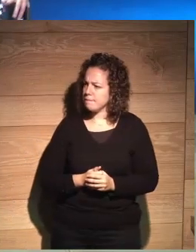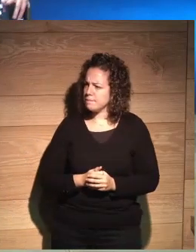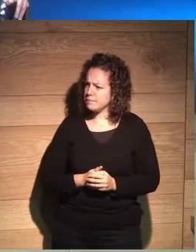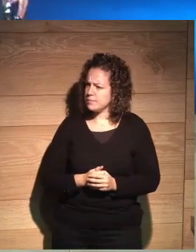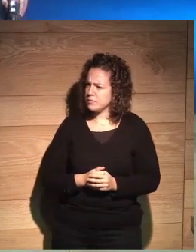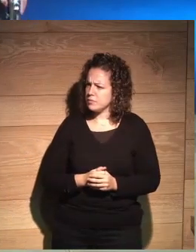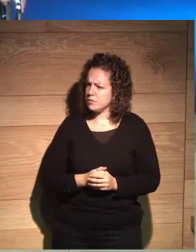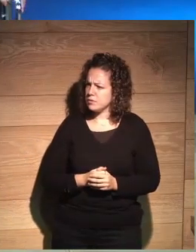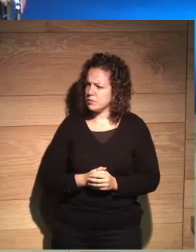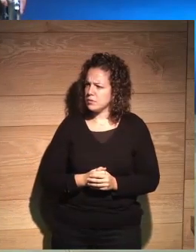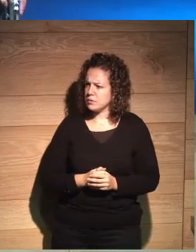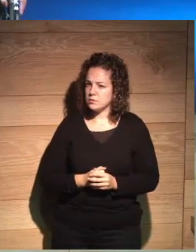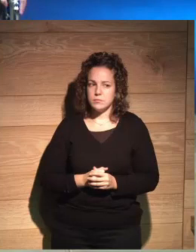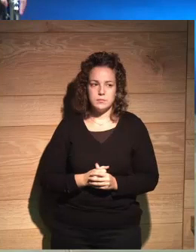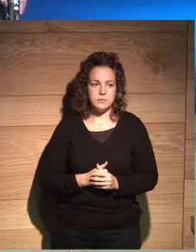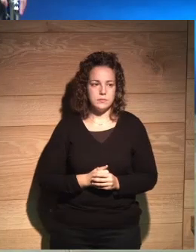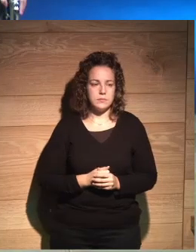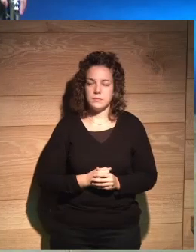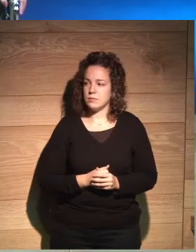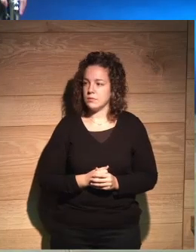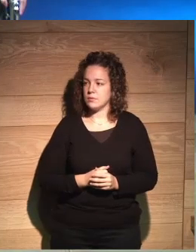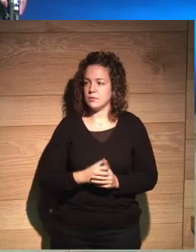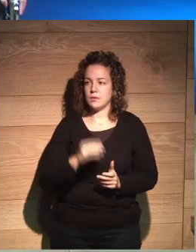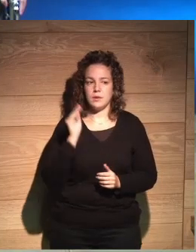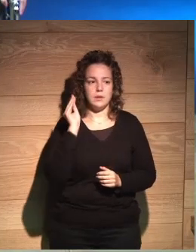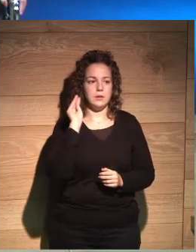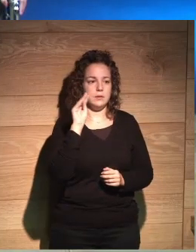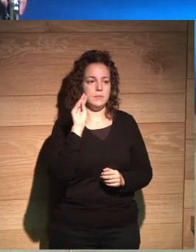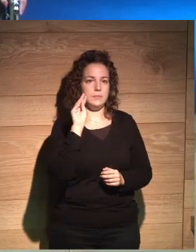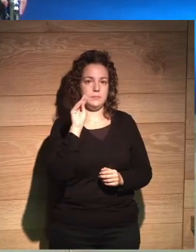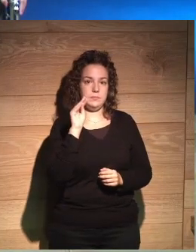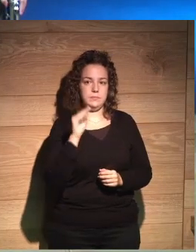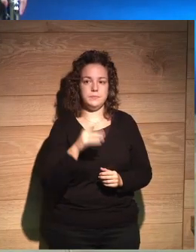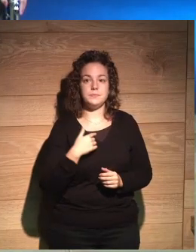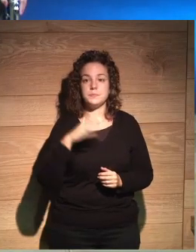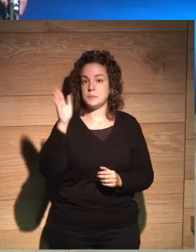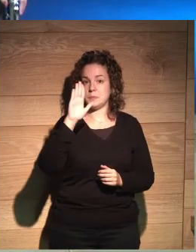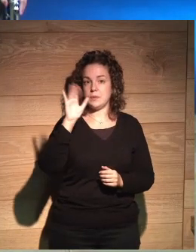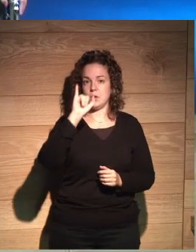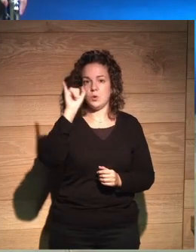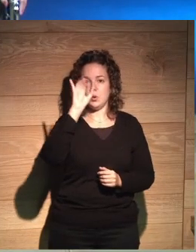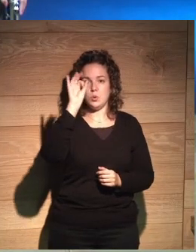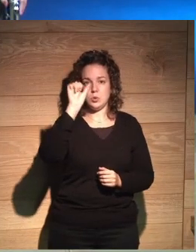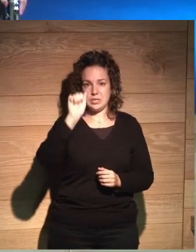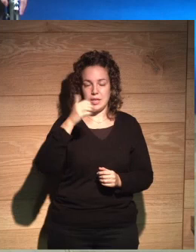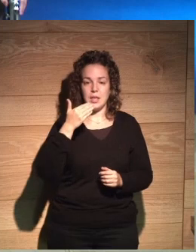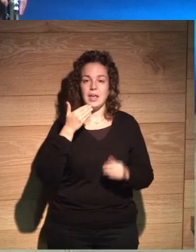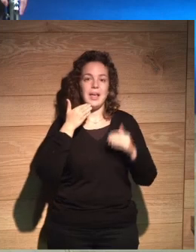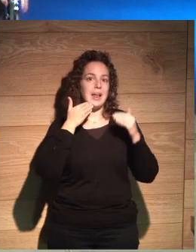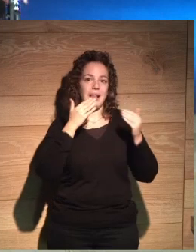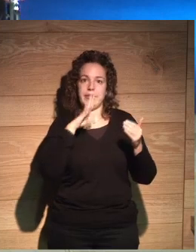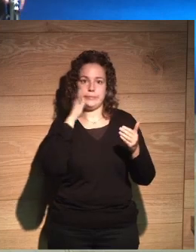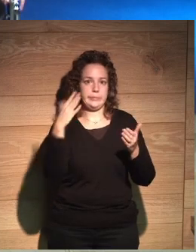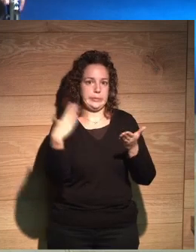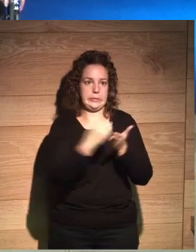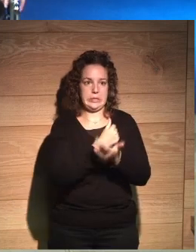Por allí. Perdón. Es que estaba de espaldas, a ver, Ronald. Perdona. Buenas, José. Muchas gracias por todo lo que